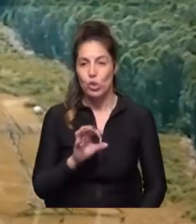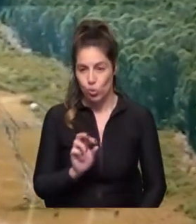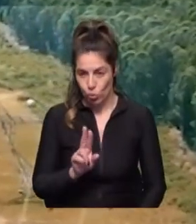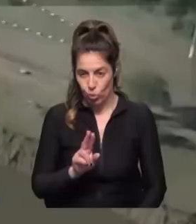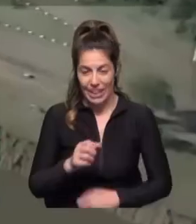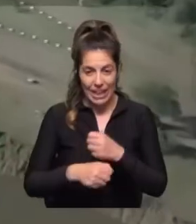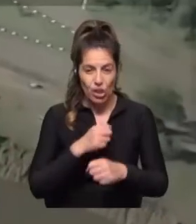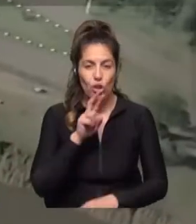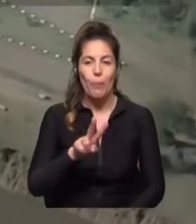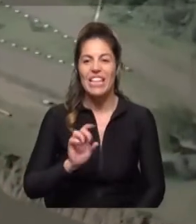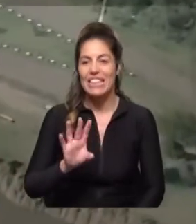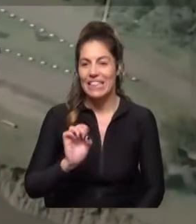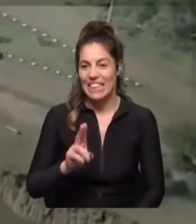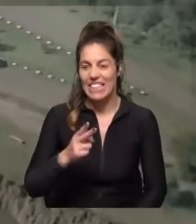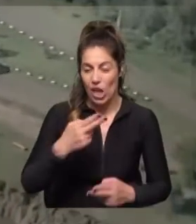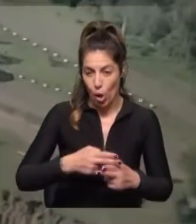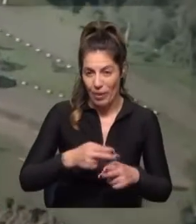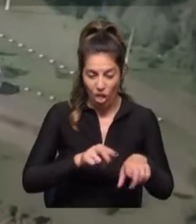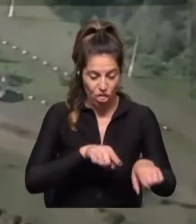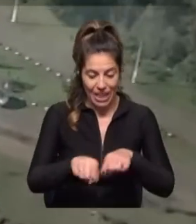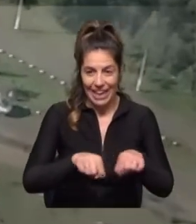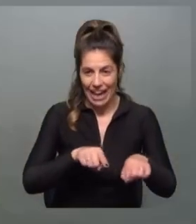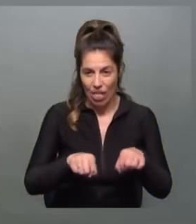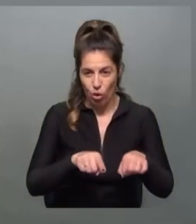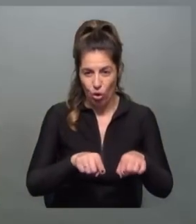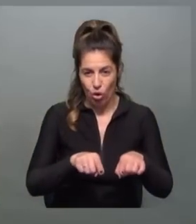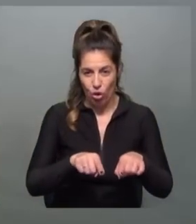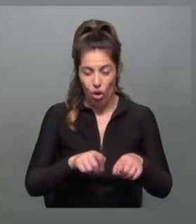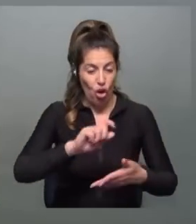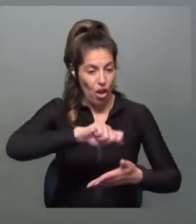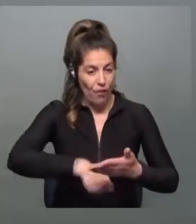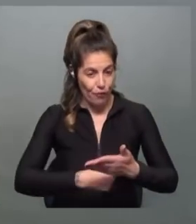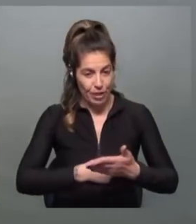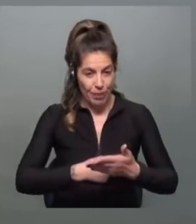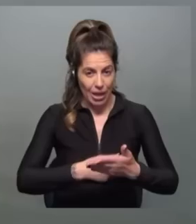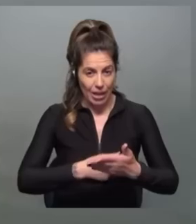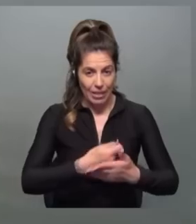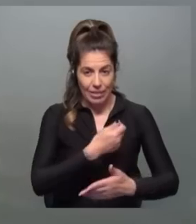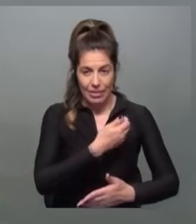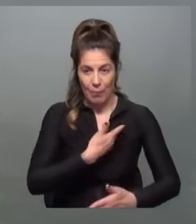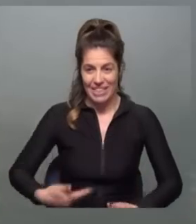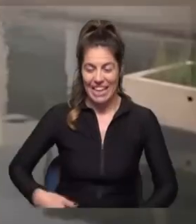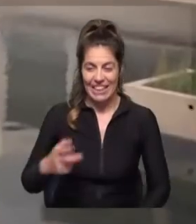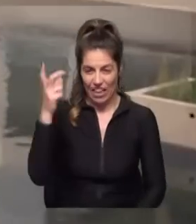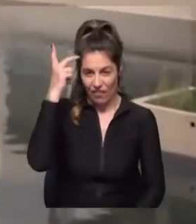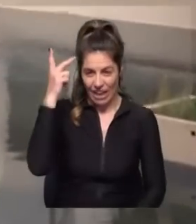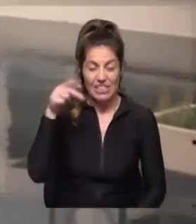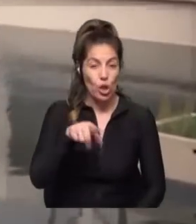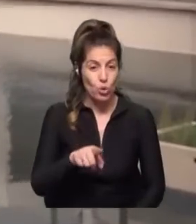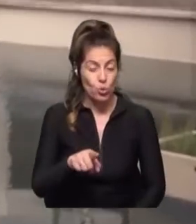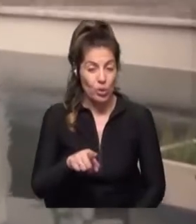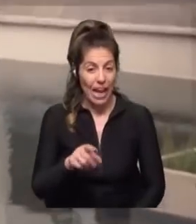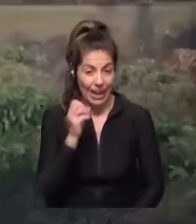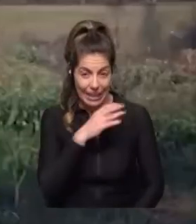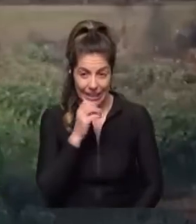fue nombrado delegado en con la firma del doctor tabaré Vázquez una autocrítica en ese sentido bueno